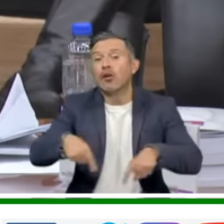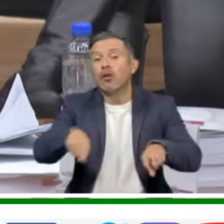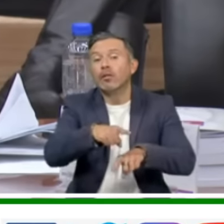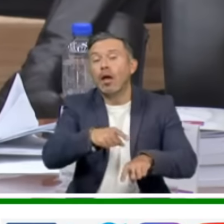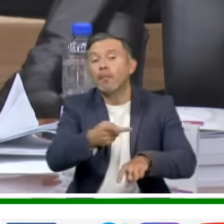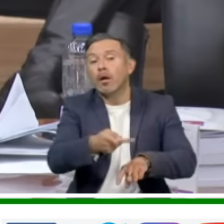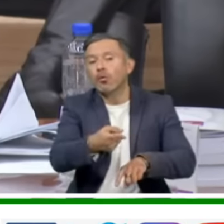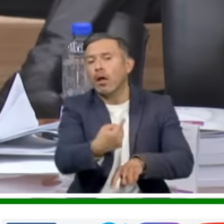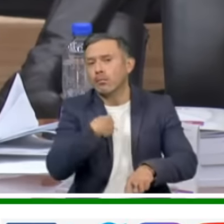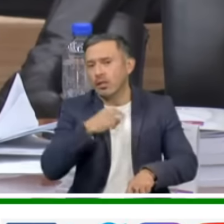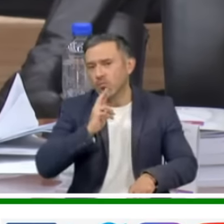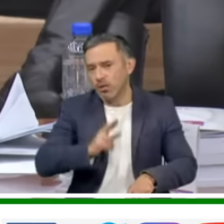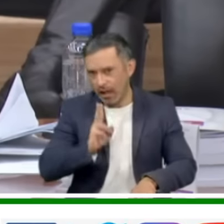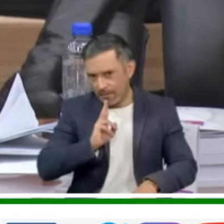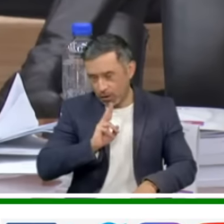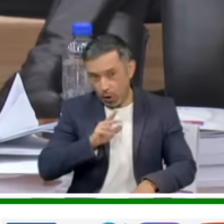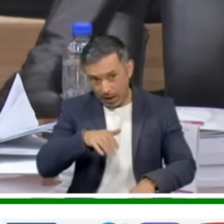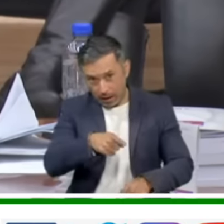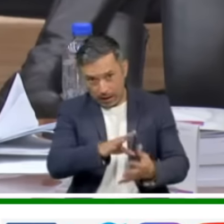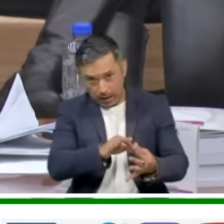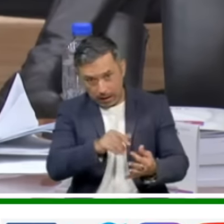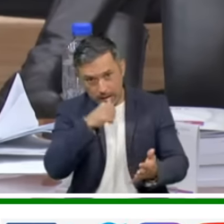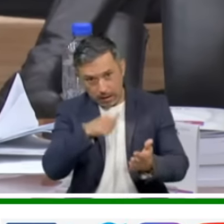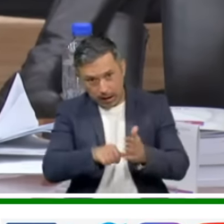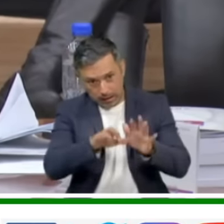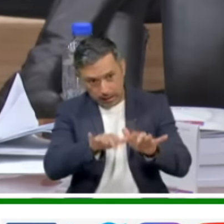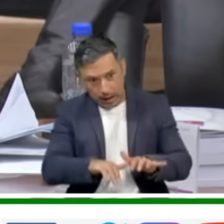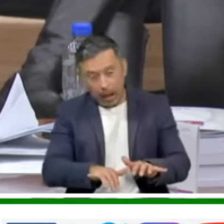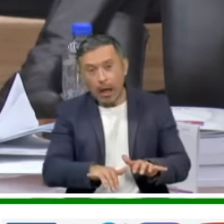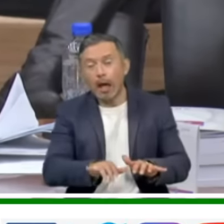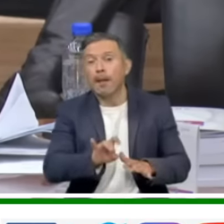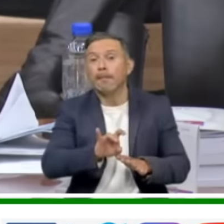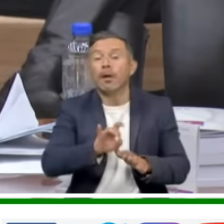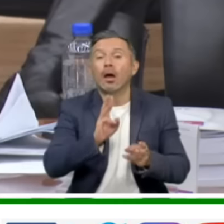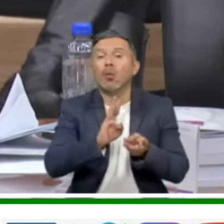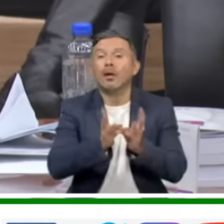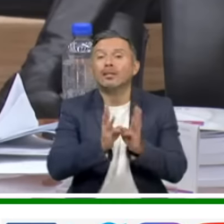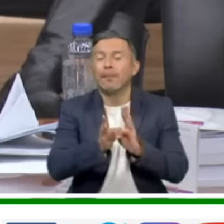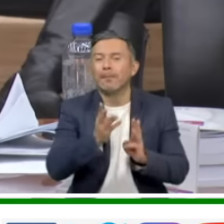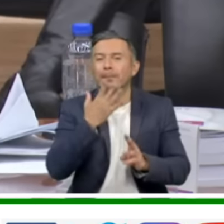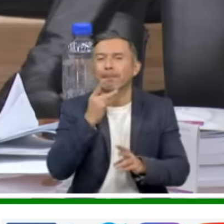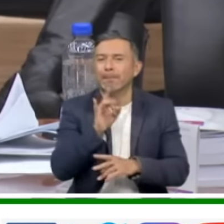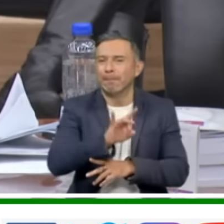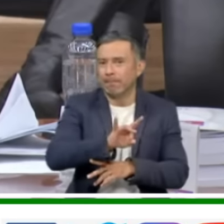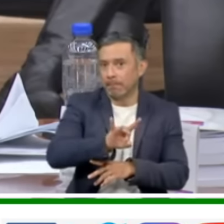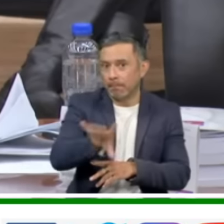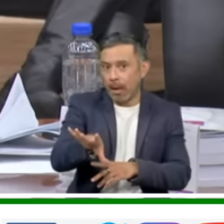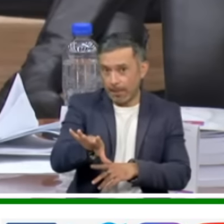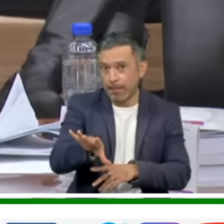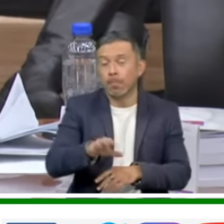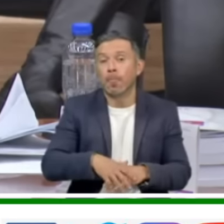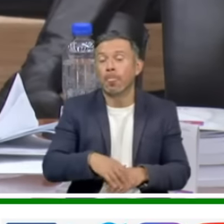que el comunicado fue a través de de WhatsApp pero no nos queda claro